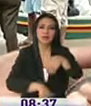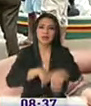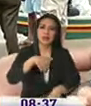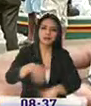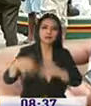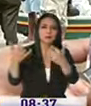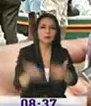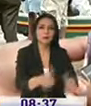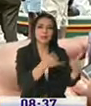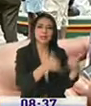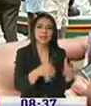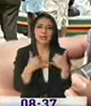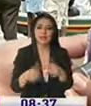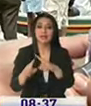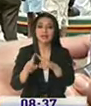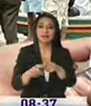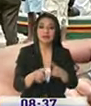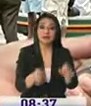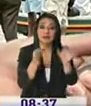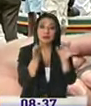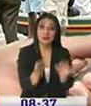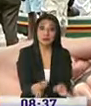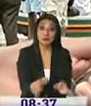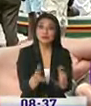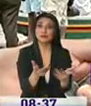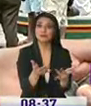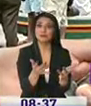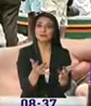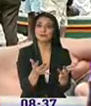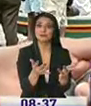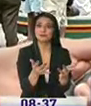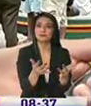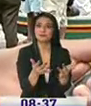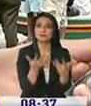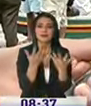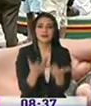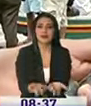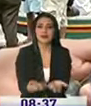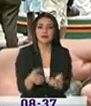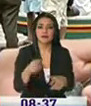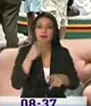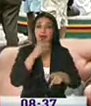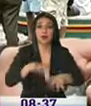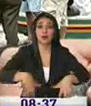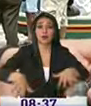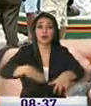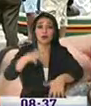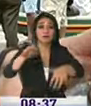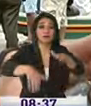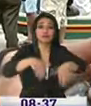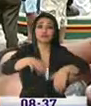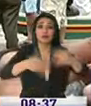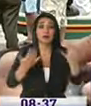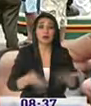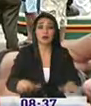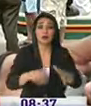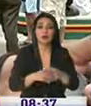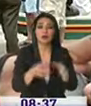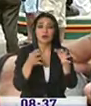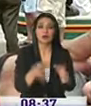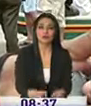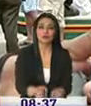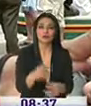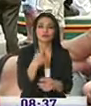a jugar. Y en ese momento decidieron ir al río. Y ahí es